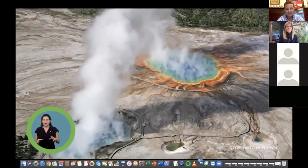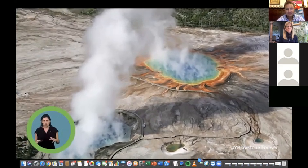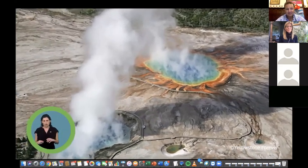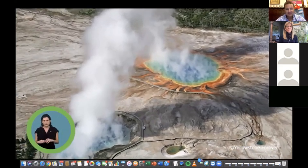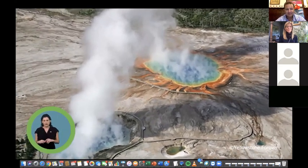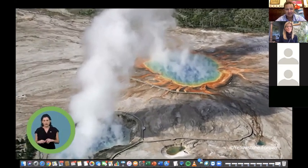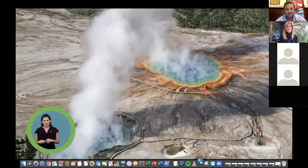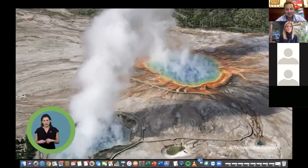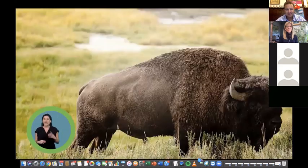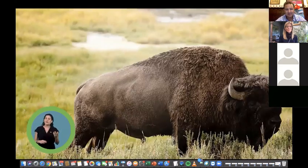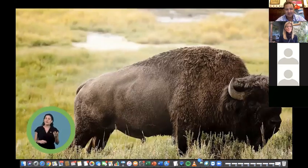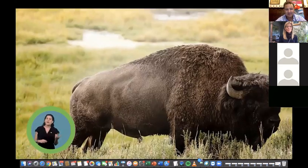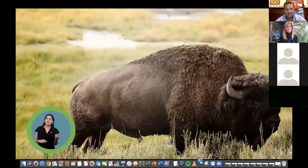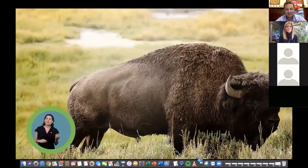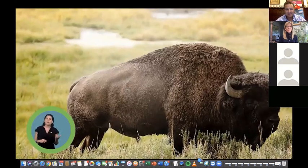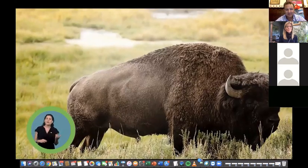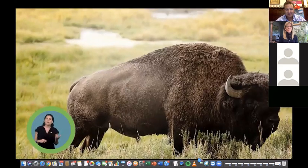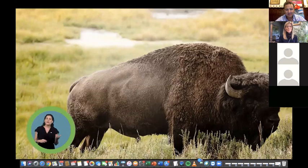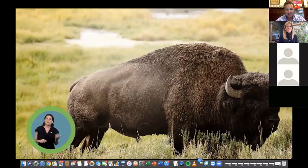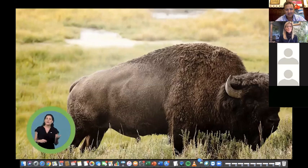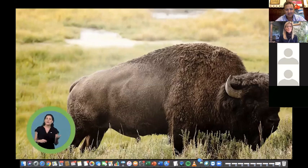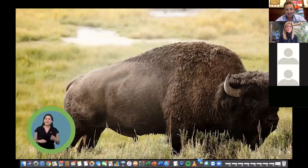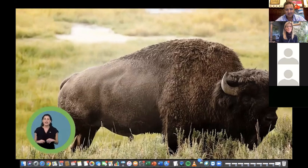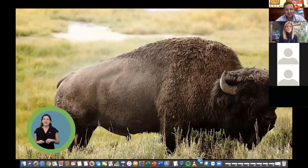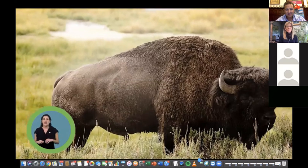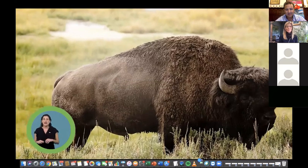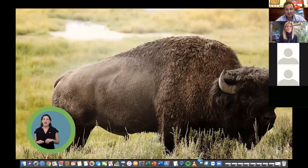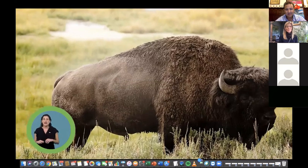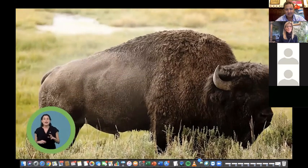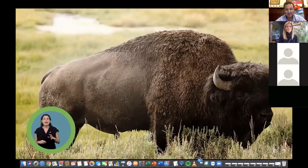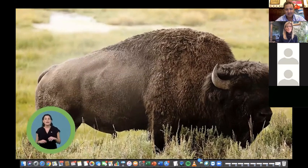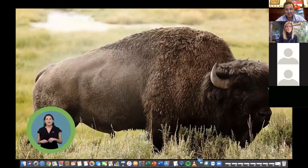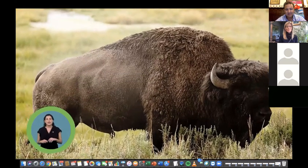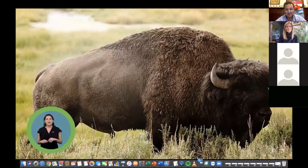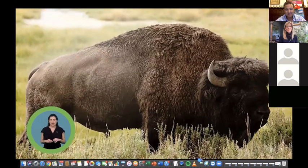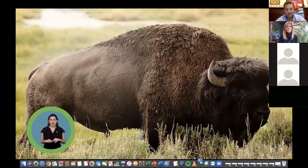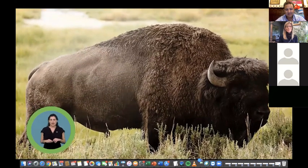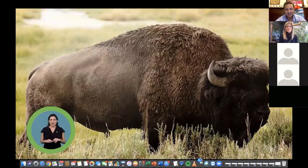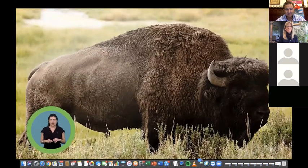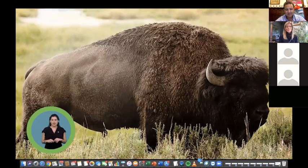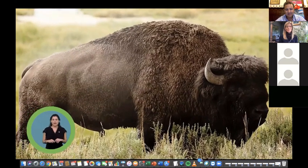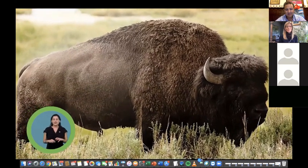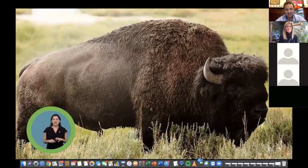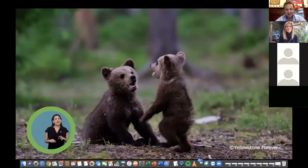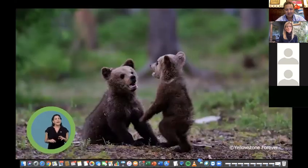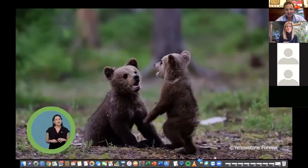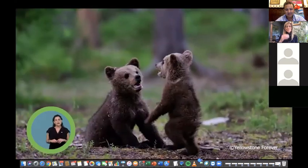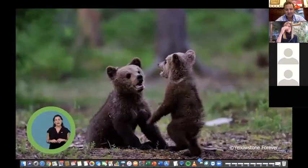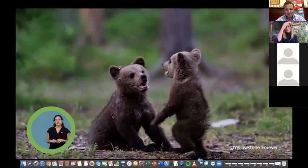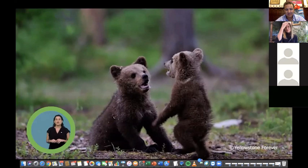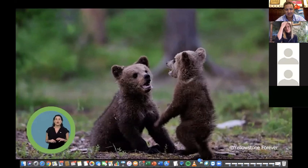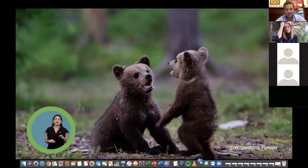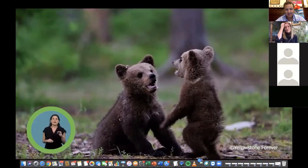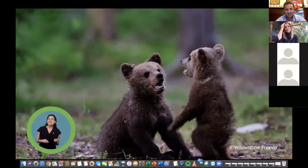aquí? Observar la vida salvaje. Si tenemos suerte, podemos encontrar osos grizzlies, lobos, bisontes y